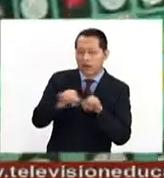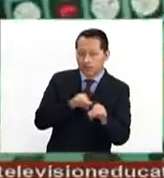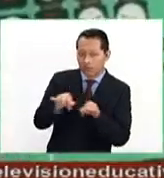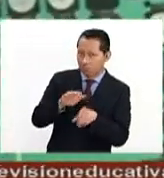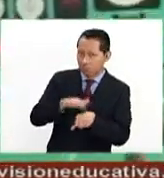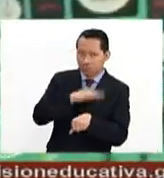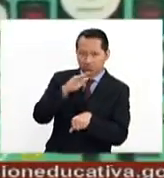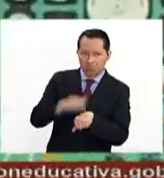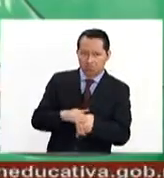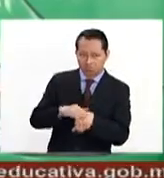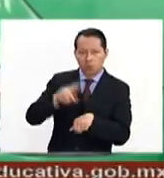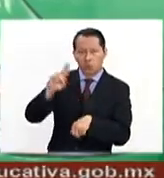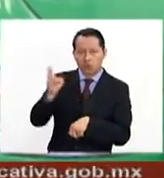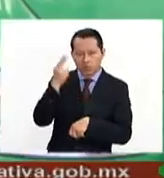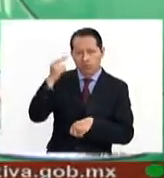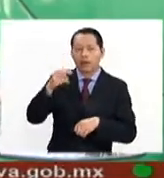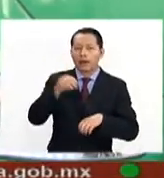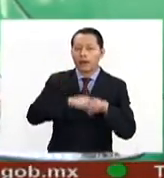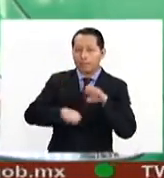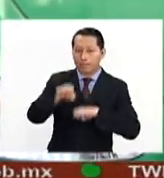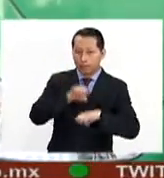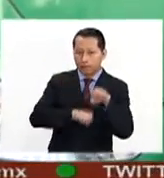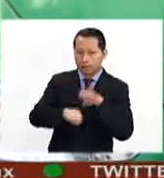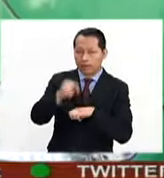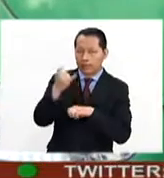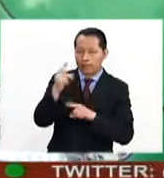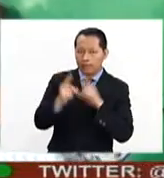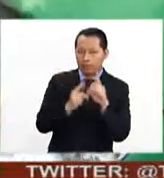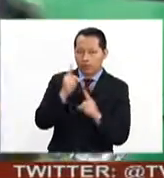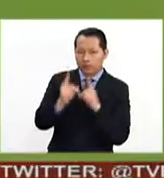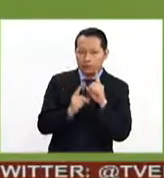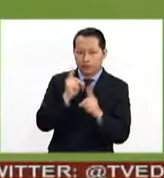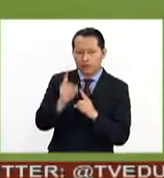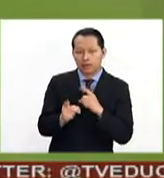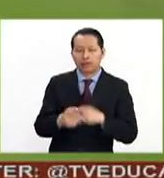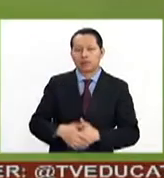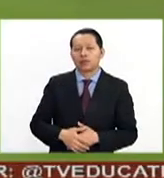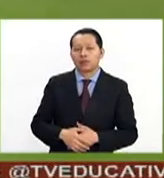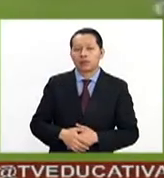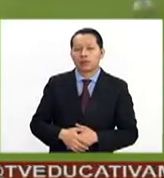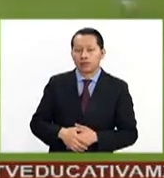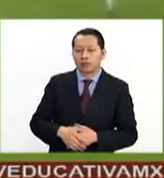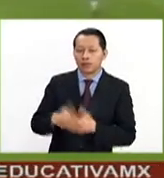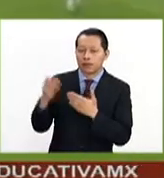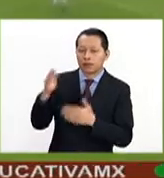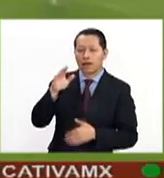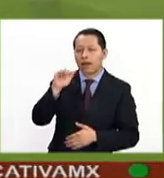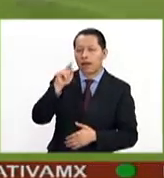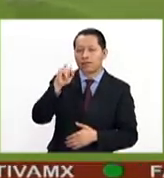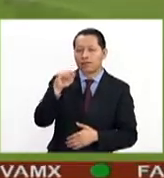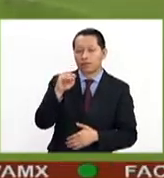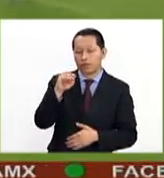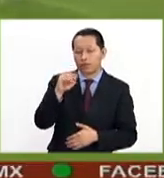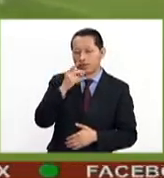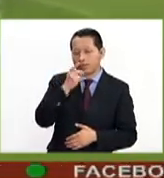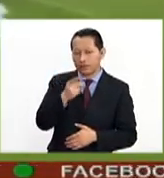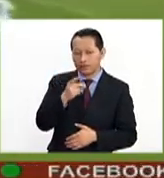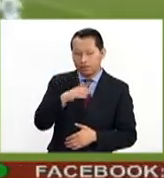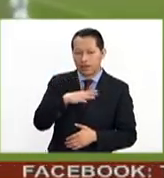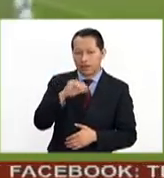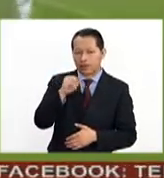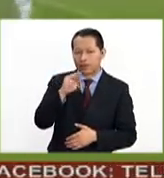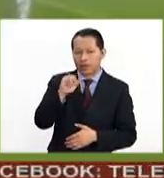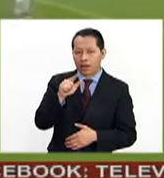calificada, académicos, empresarios y deportistas. Aquí viene Castro.